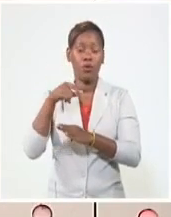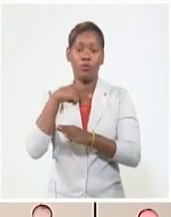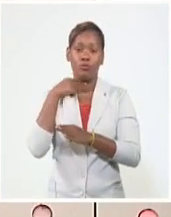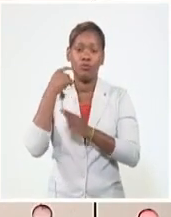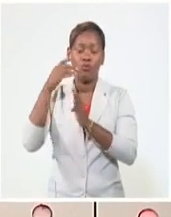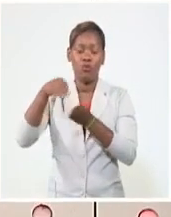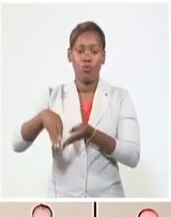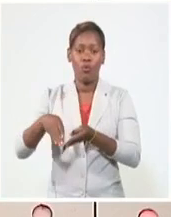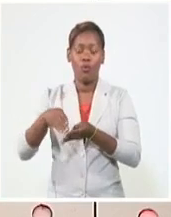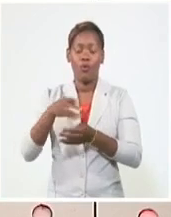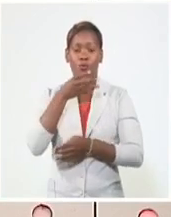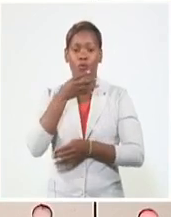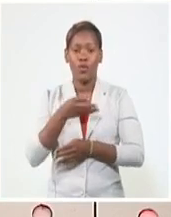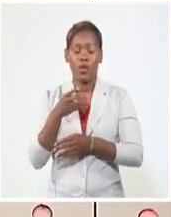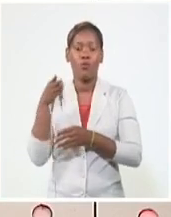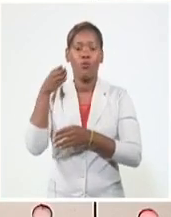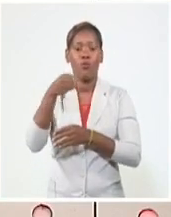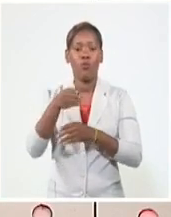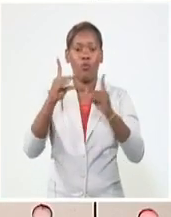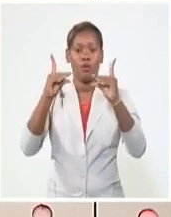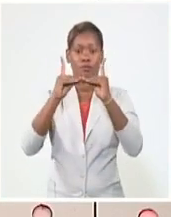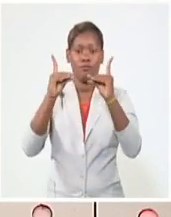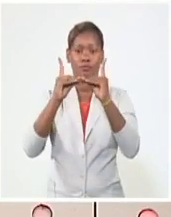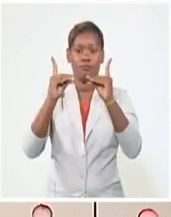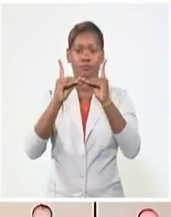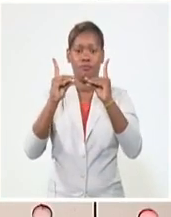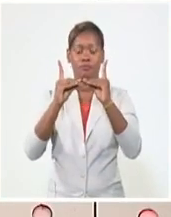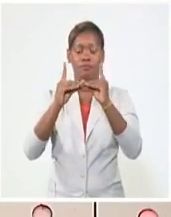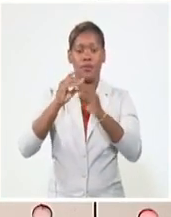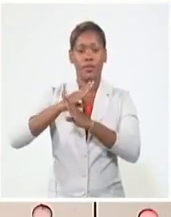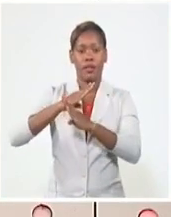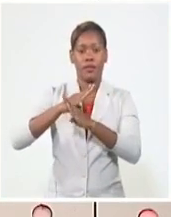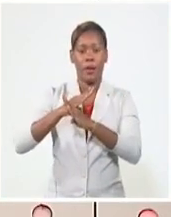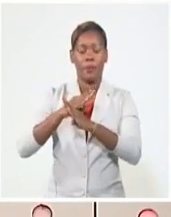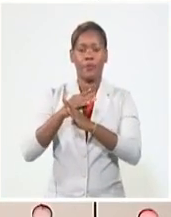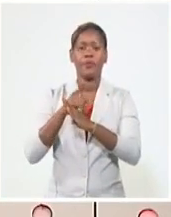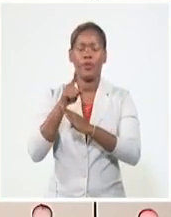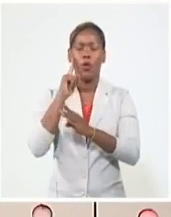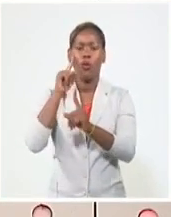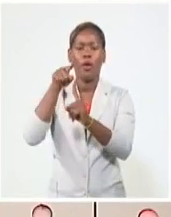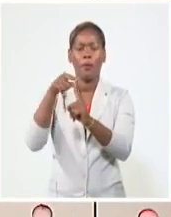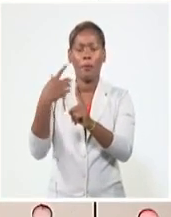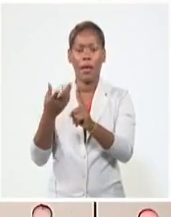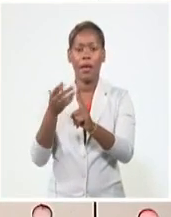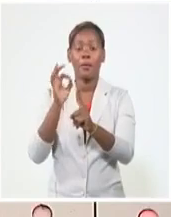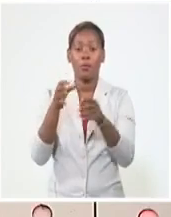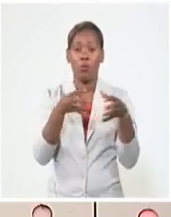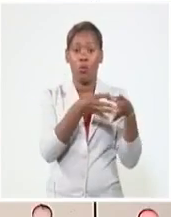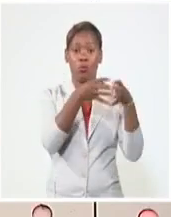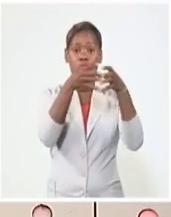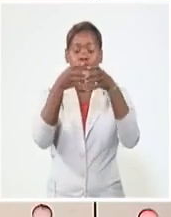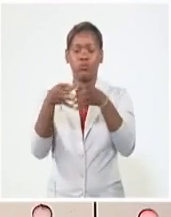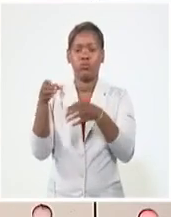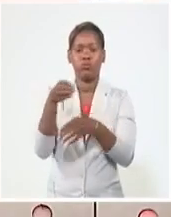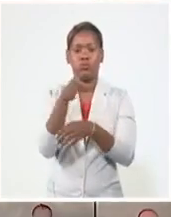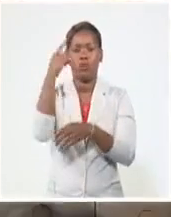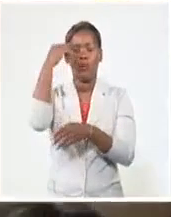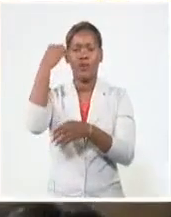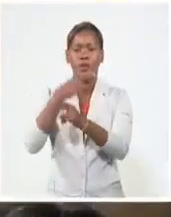en el cementerio de Santa Ifigenia. El objetivo del viaje es conocer más sobre la realidad del país y mostrar su apoyo a la revolución